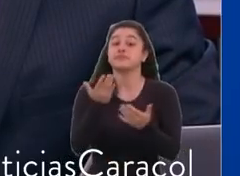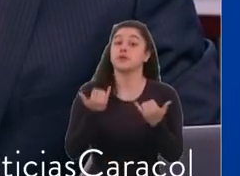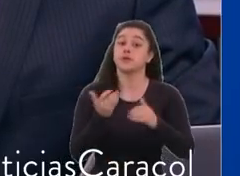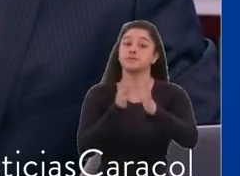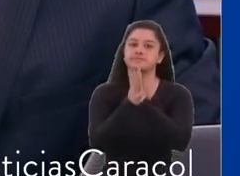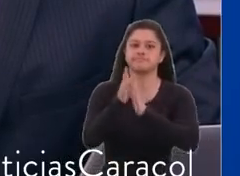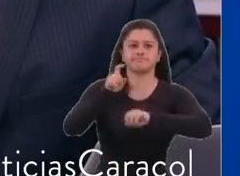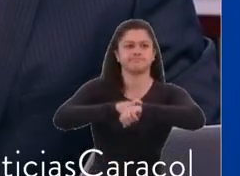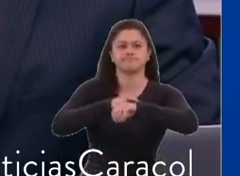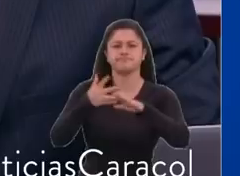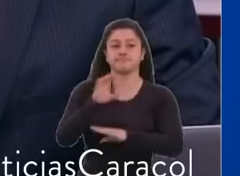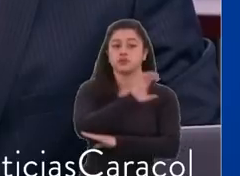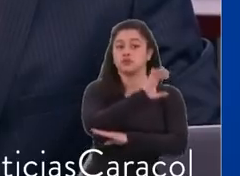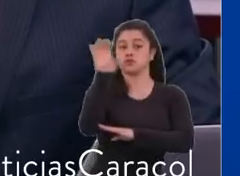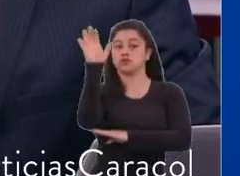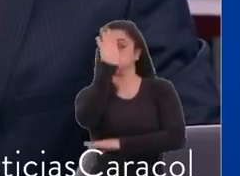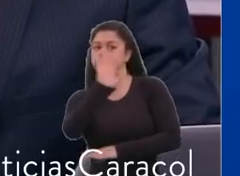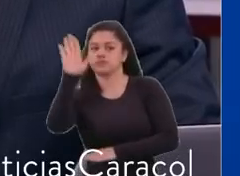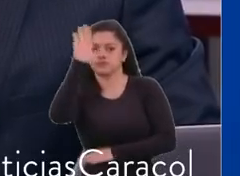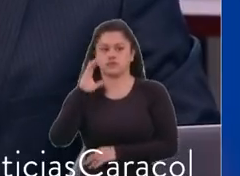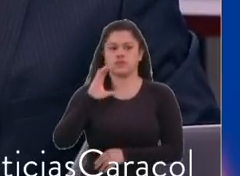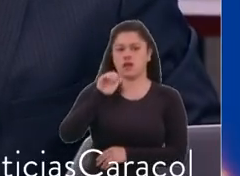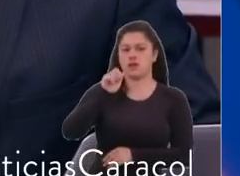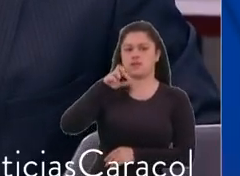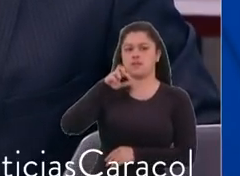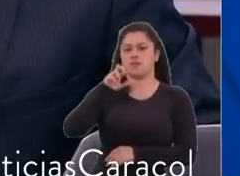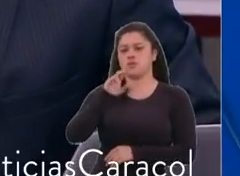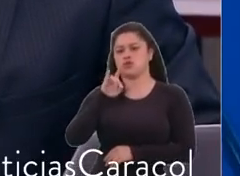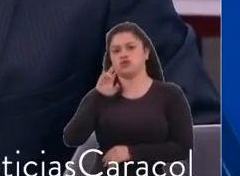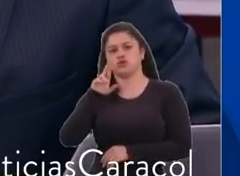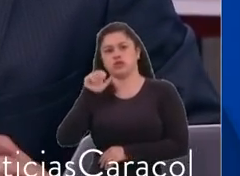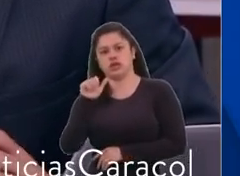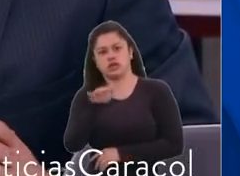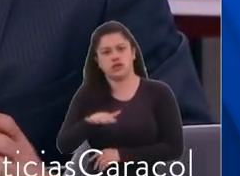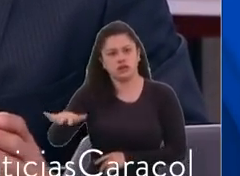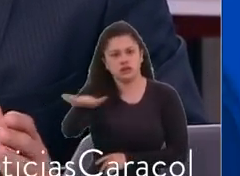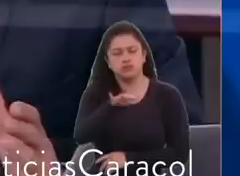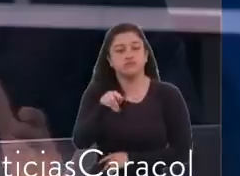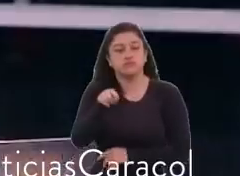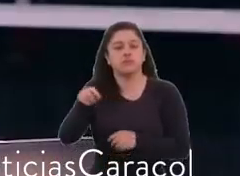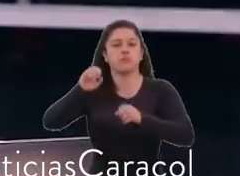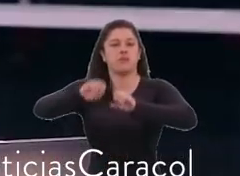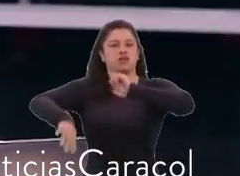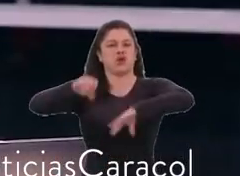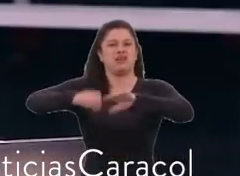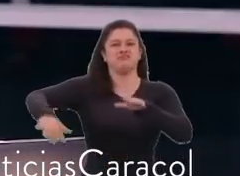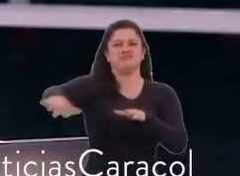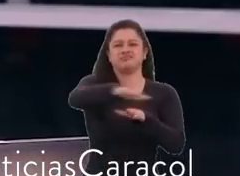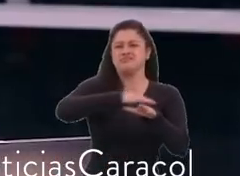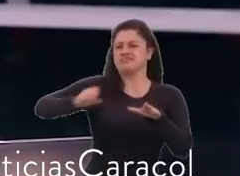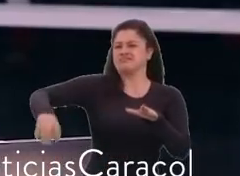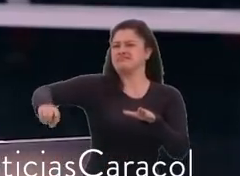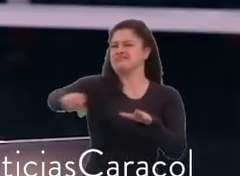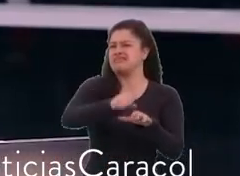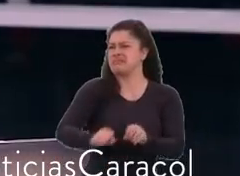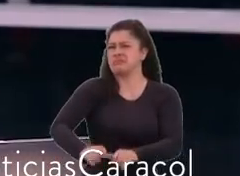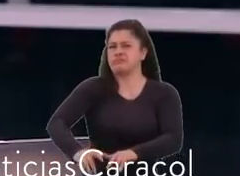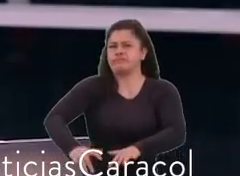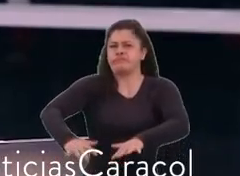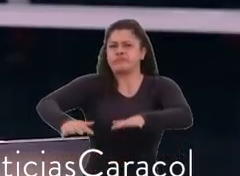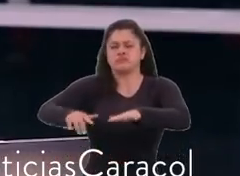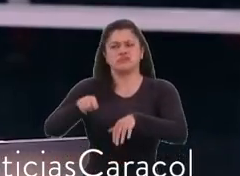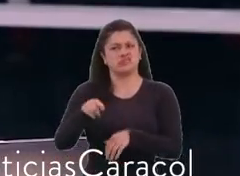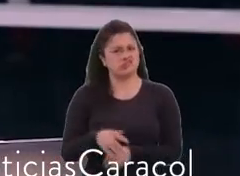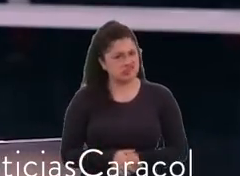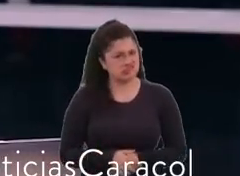en Chocó, se registra una emergencia por las basuras en la zona. Uno ve las imágenes y sencillamente le dan ganas de